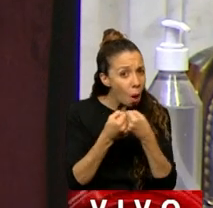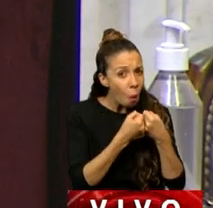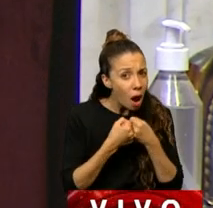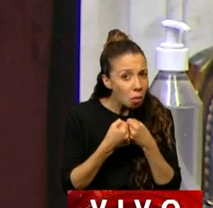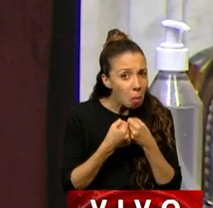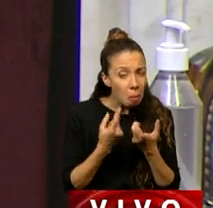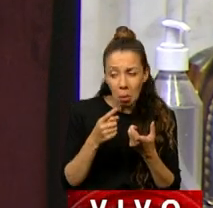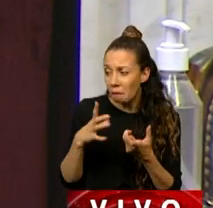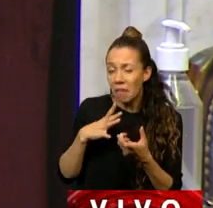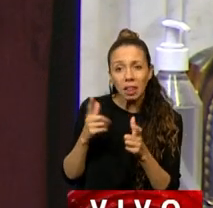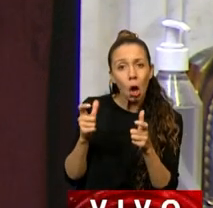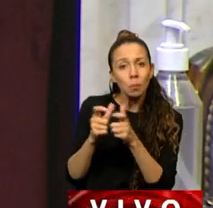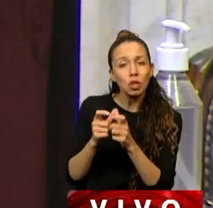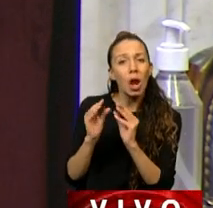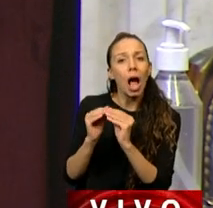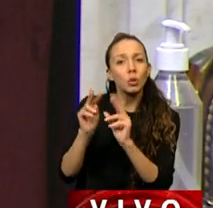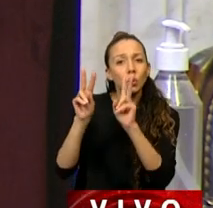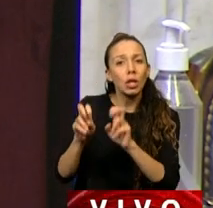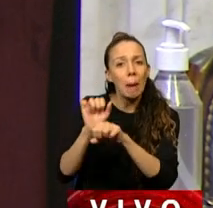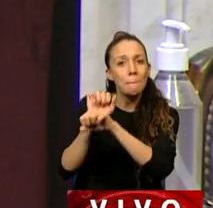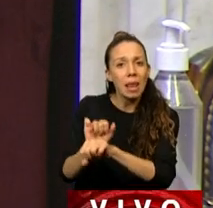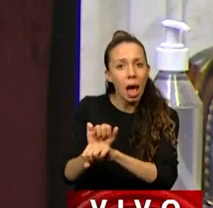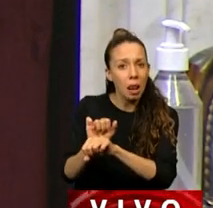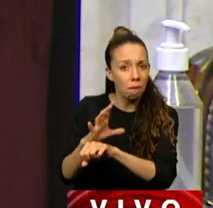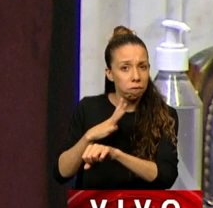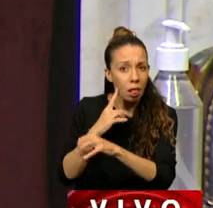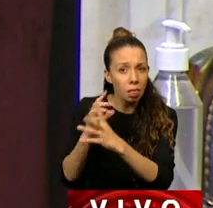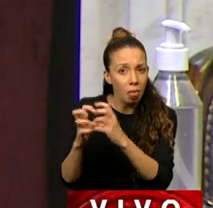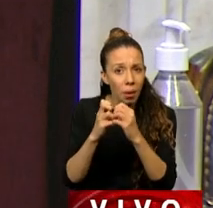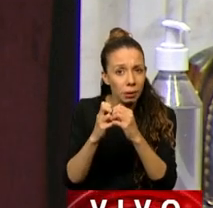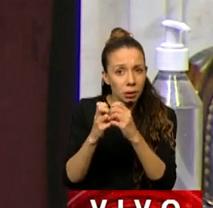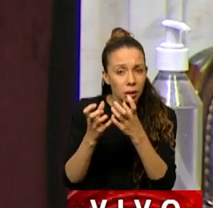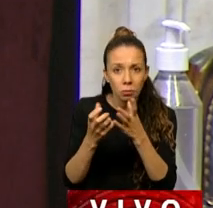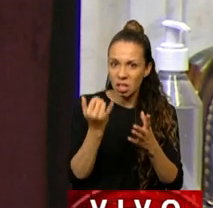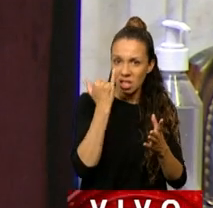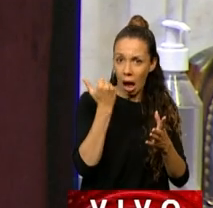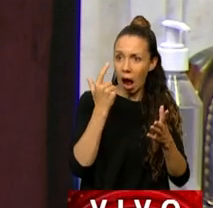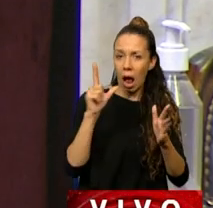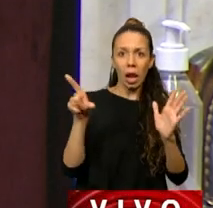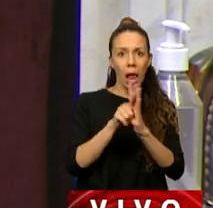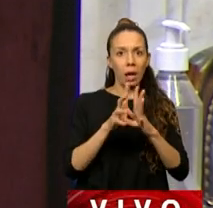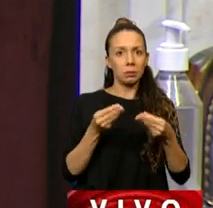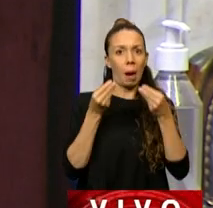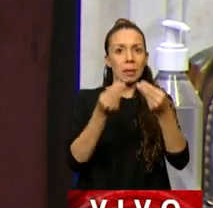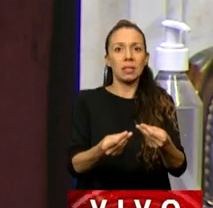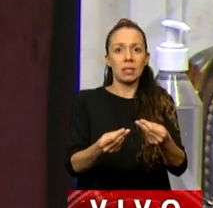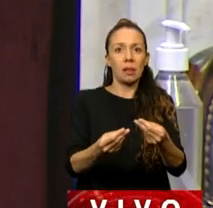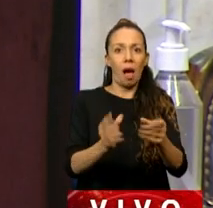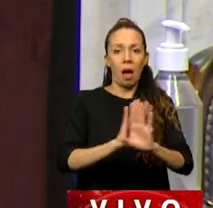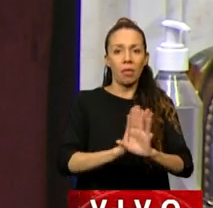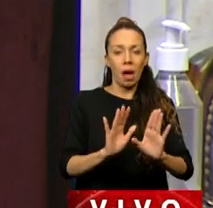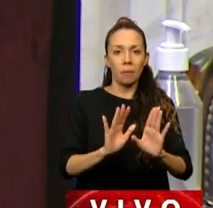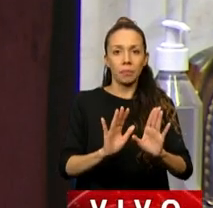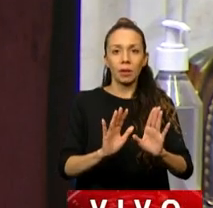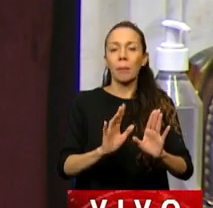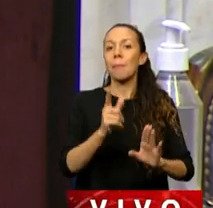por asuntos penales para verlo, se está modificando otra ley. Todo adentro de algo que parece que es para